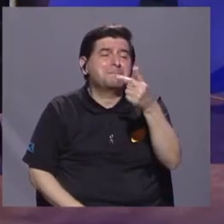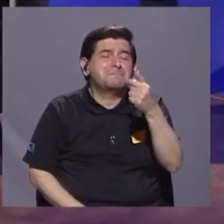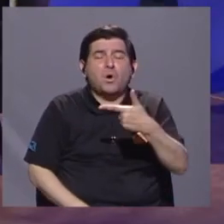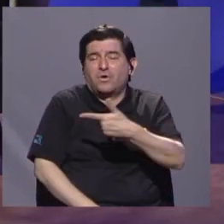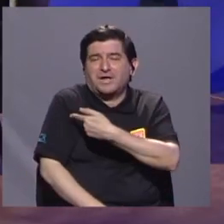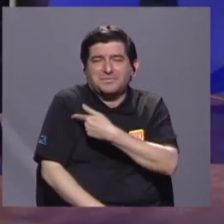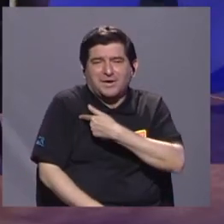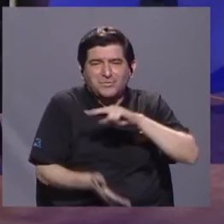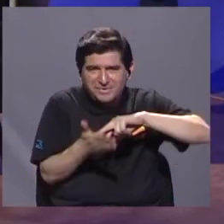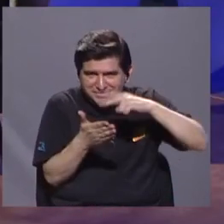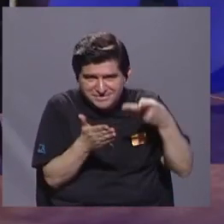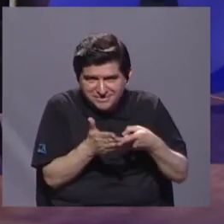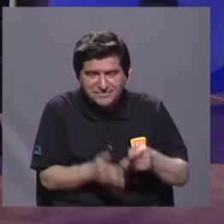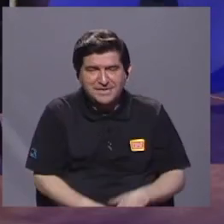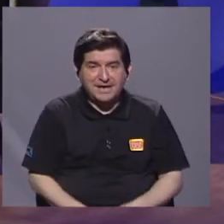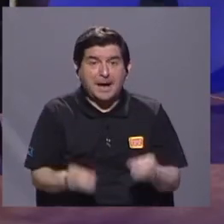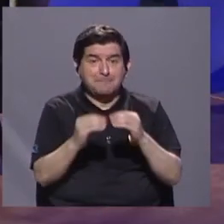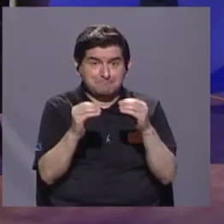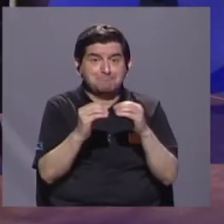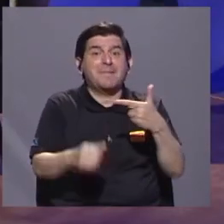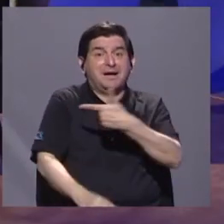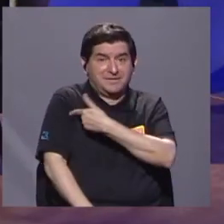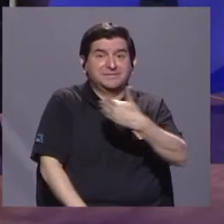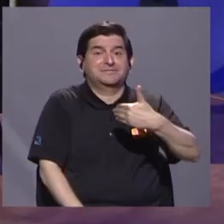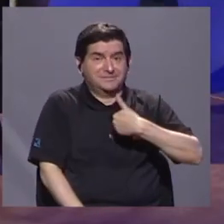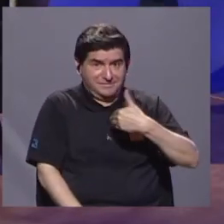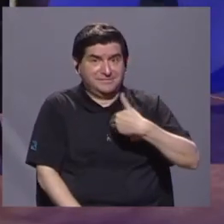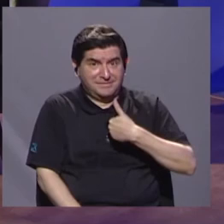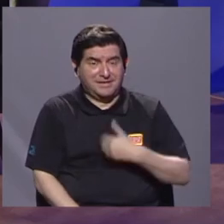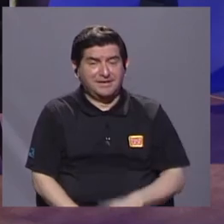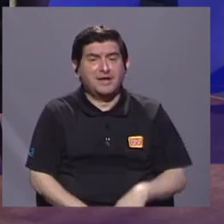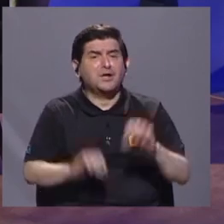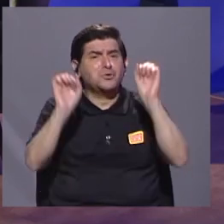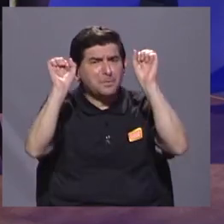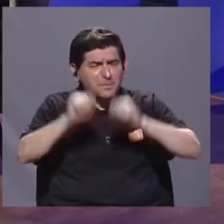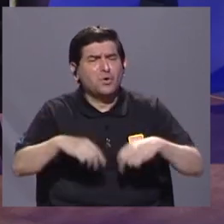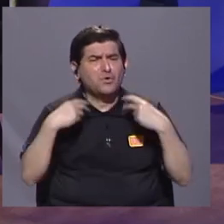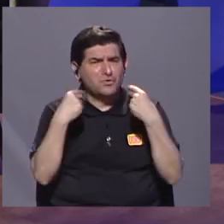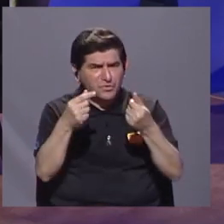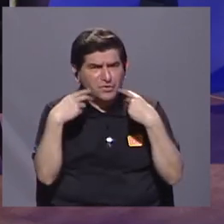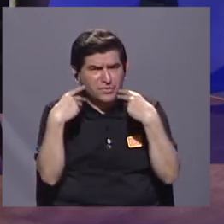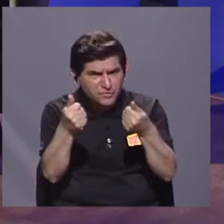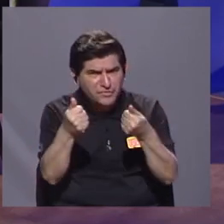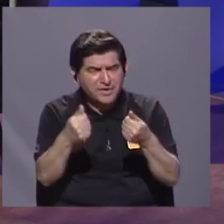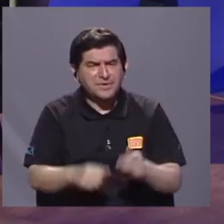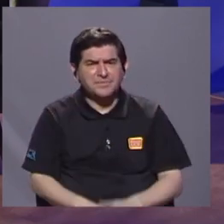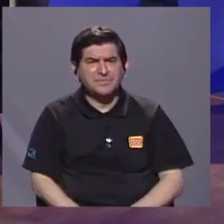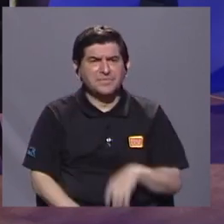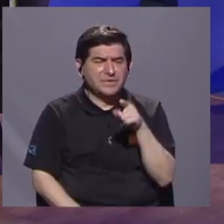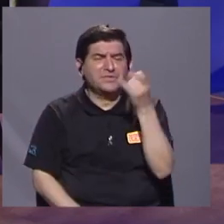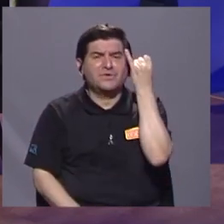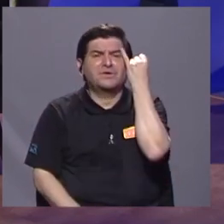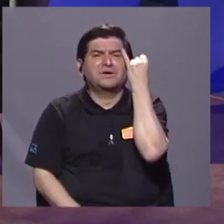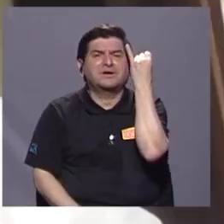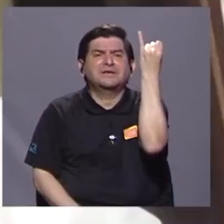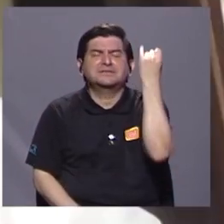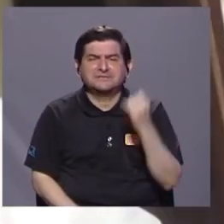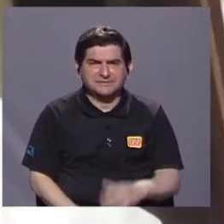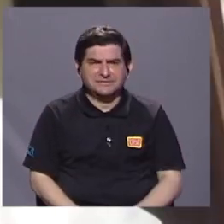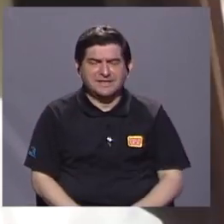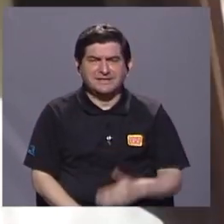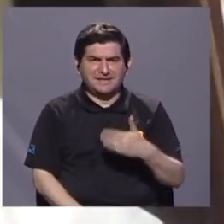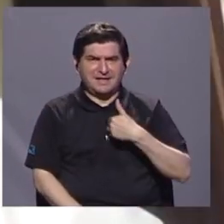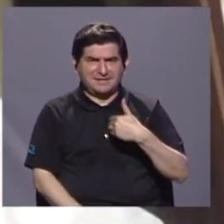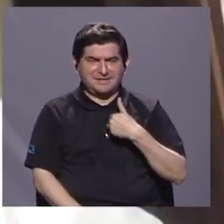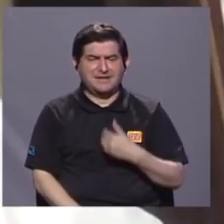más constante y más grande, creo que si hubiese llegado rápidamente a estos conceptos de